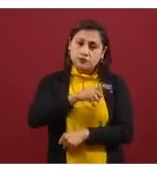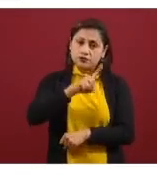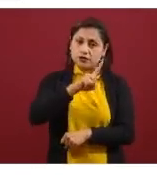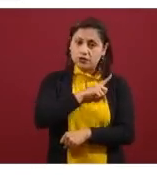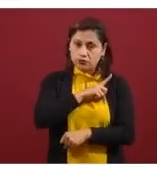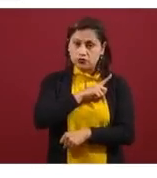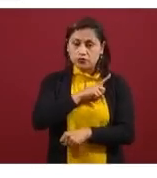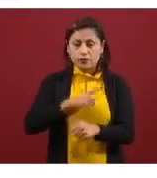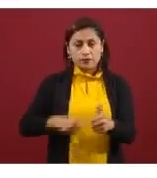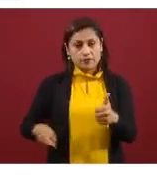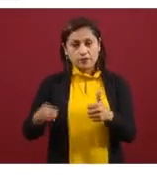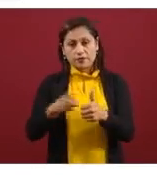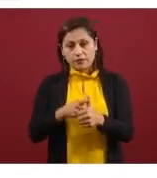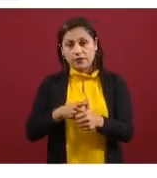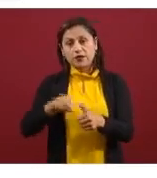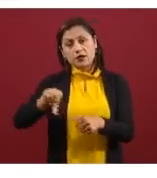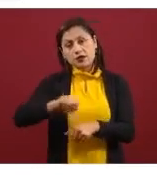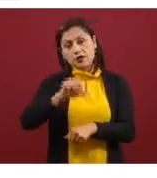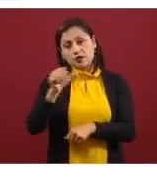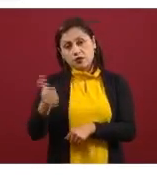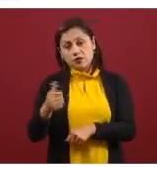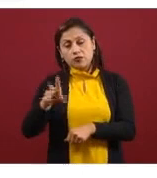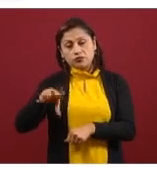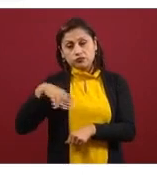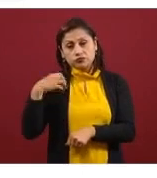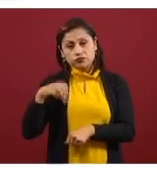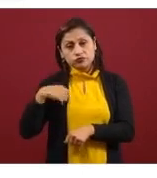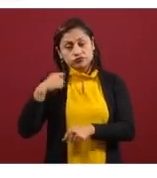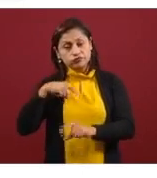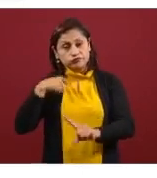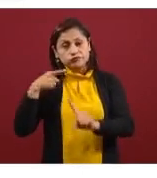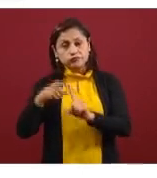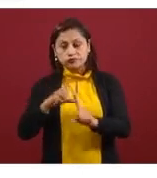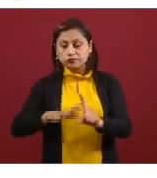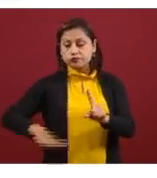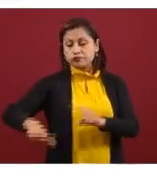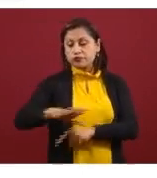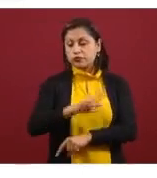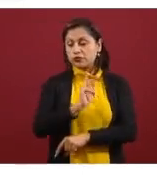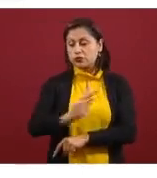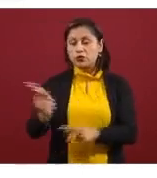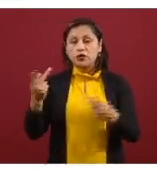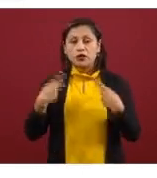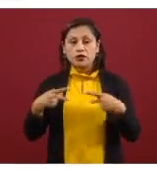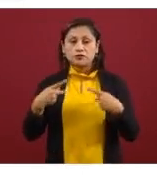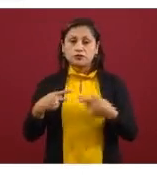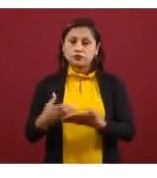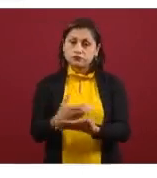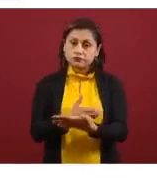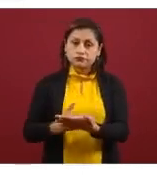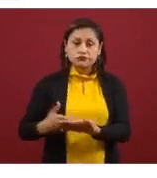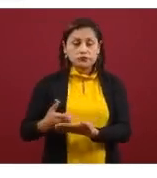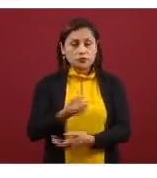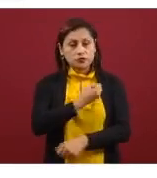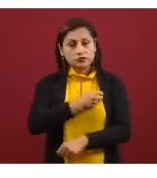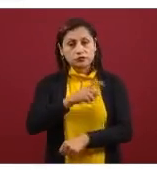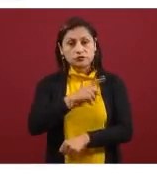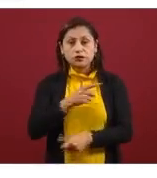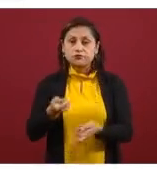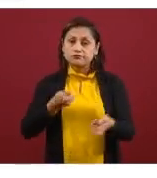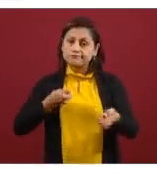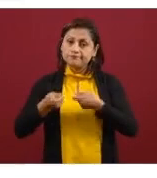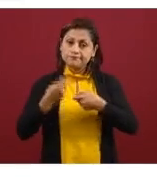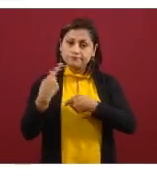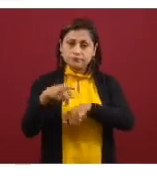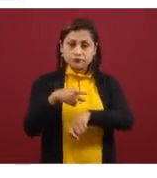los esfuerzos convergerán en el interés de mantener sanas a las personas con los riesgos para la salud controlados.